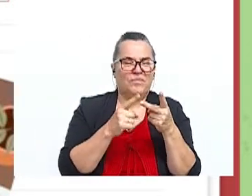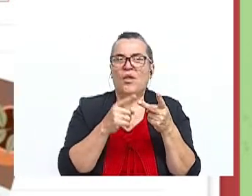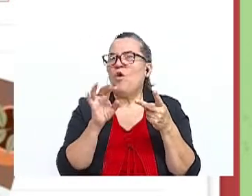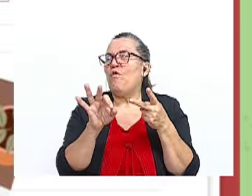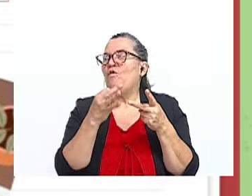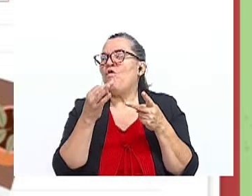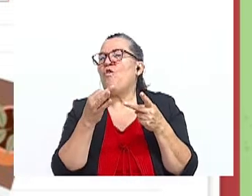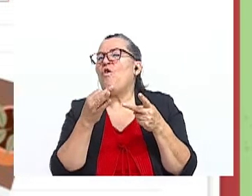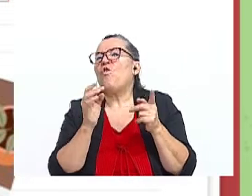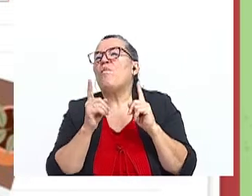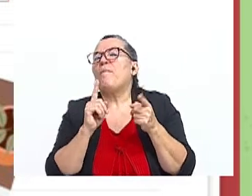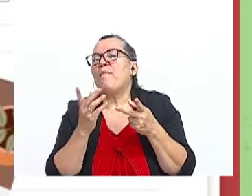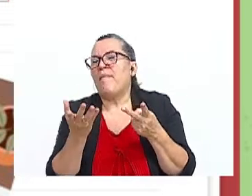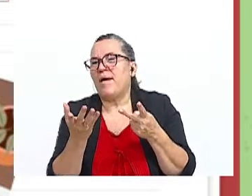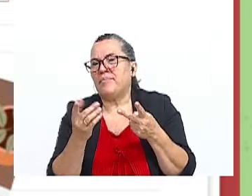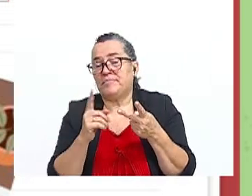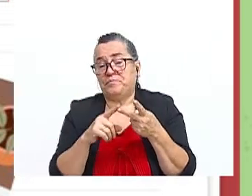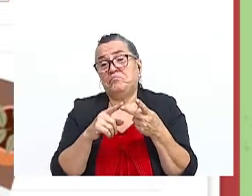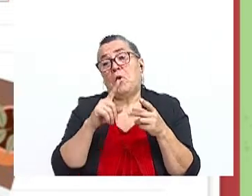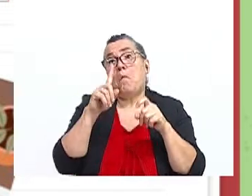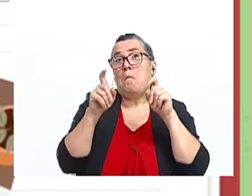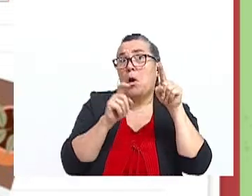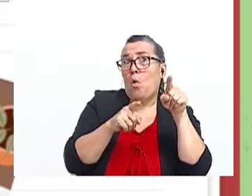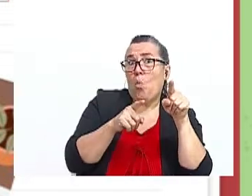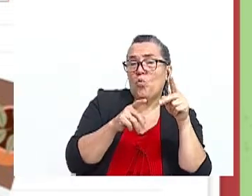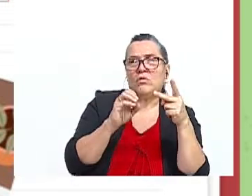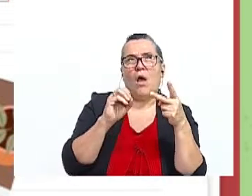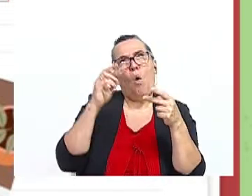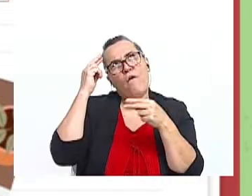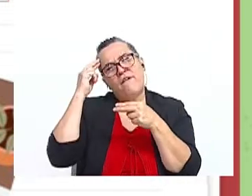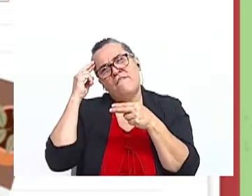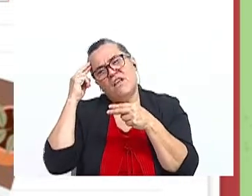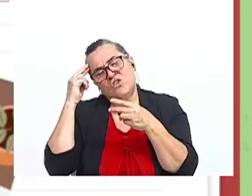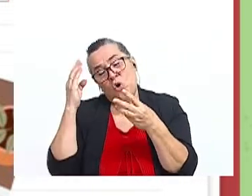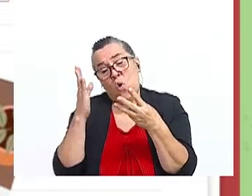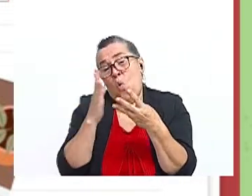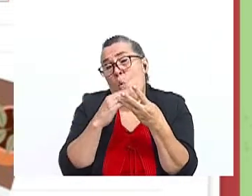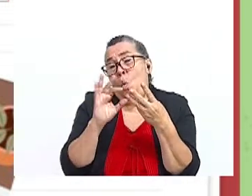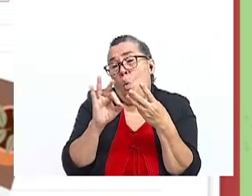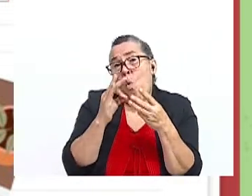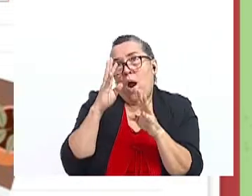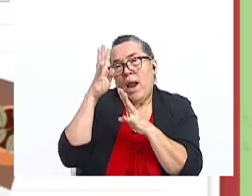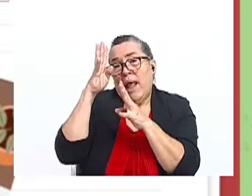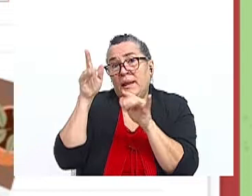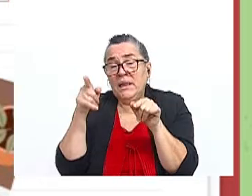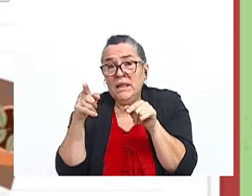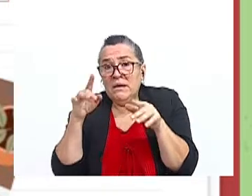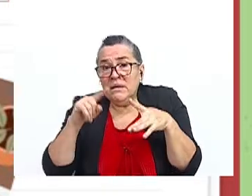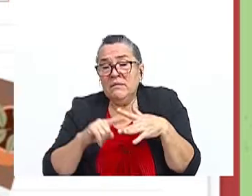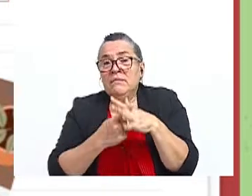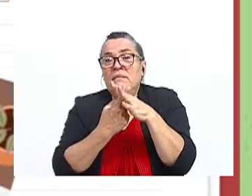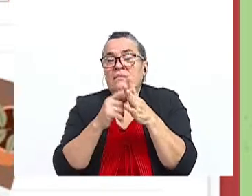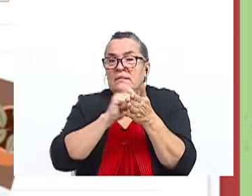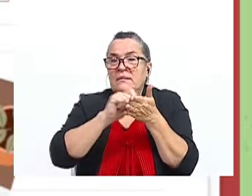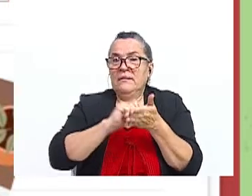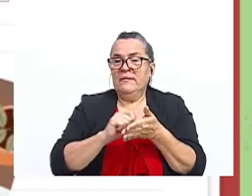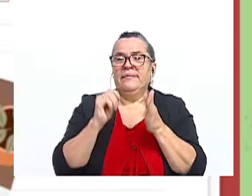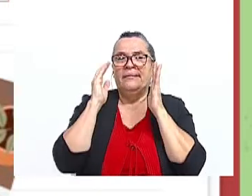manera, por medio de la pregunta, de reflexión o alguna forma creativa de iniciar el